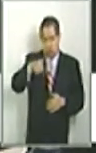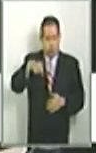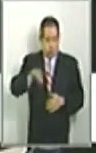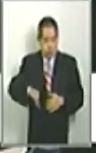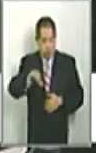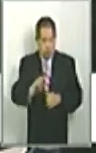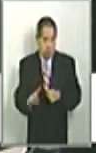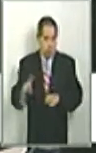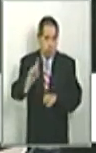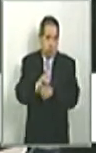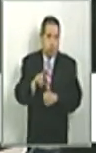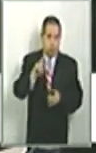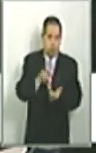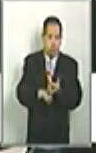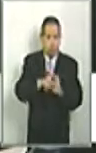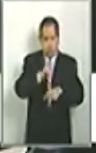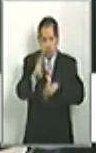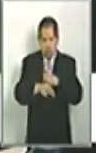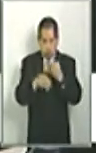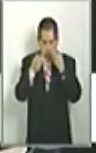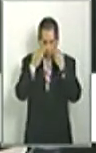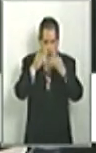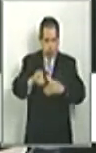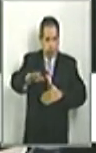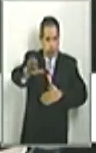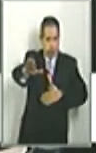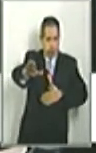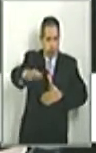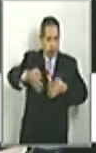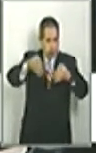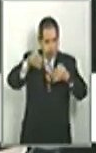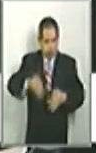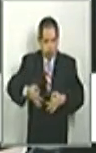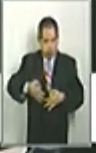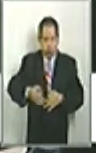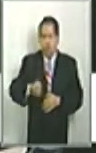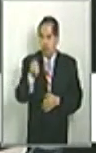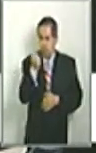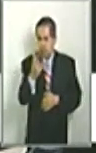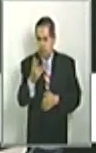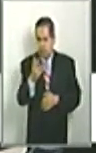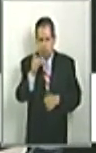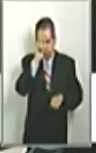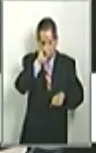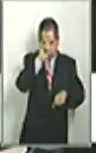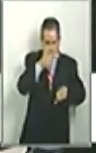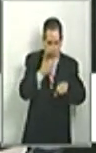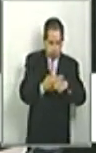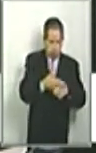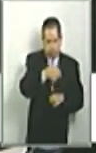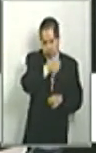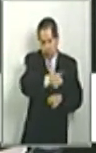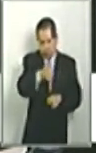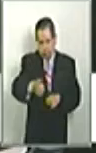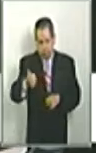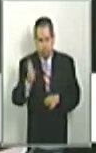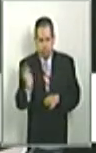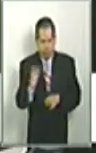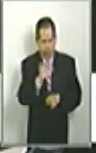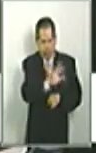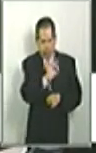hoy procederíamos a la toma de protesta de los 4 consejeros que